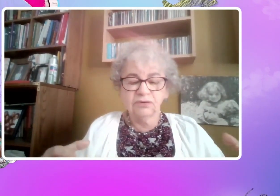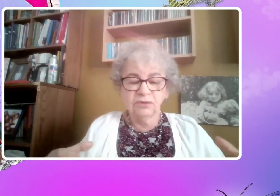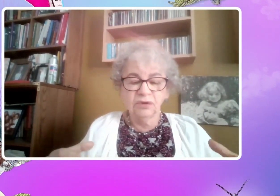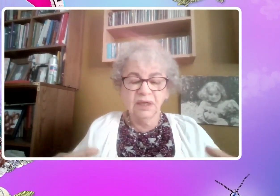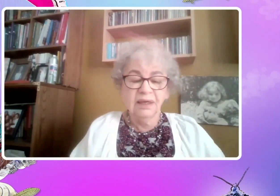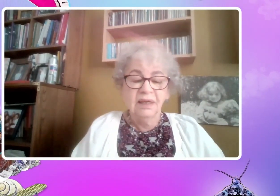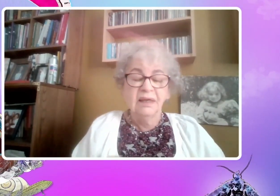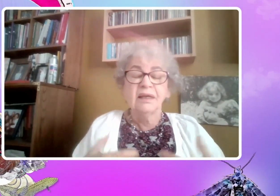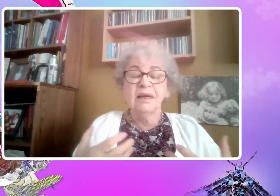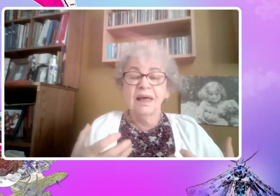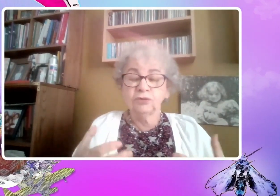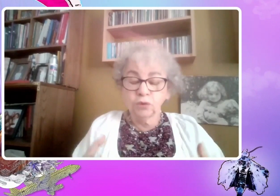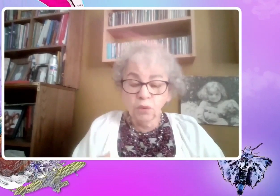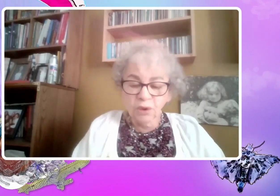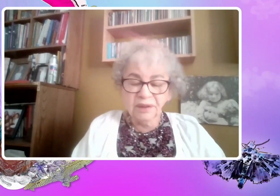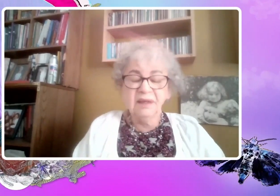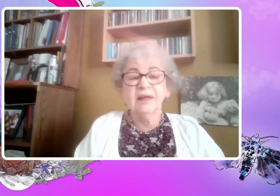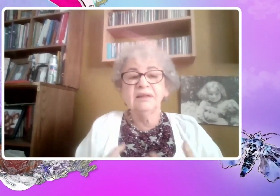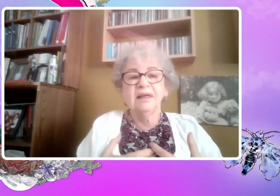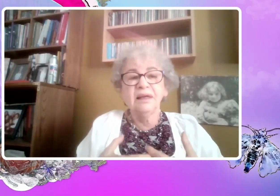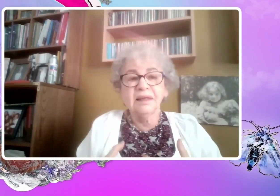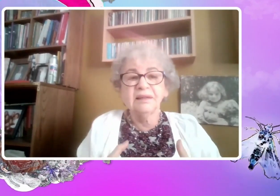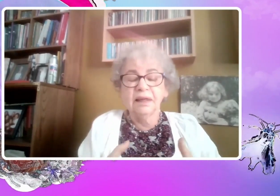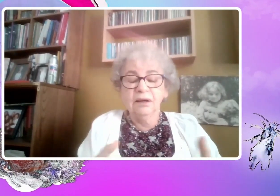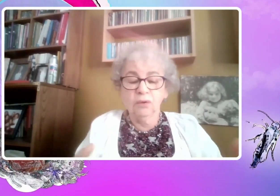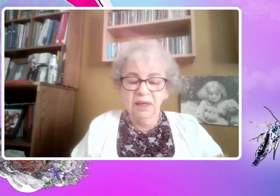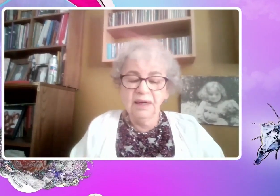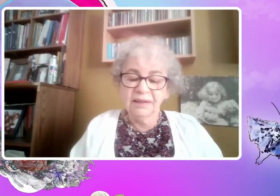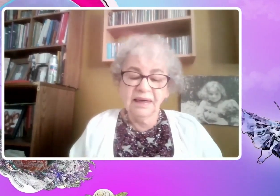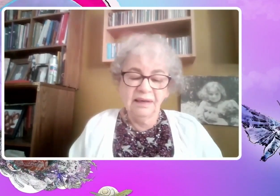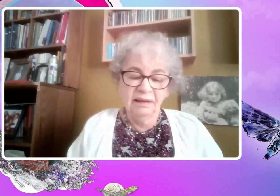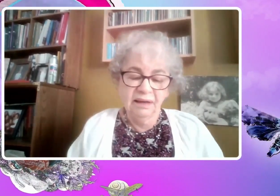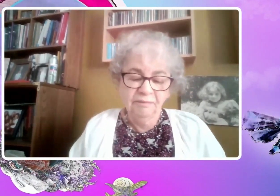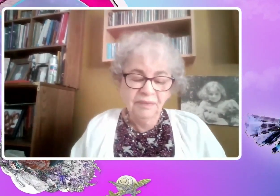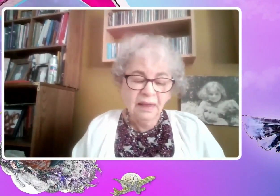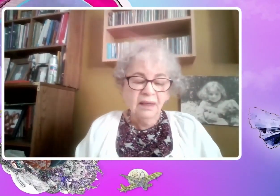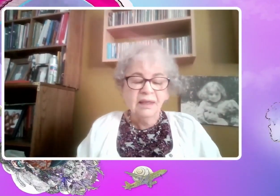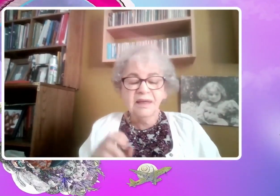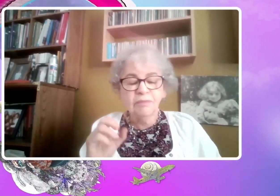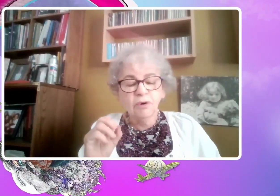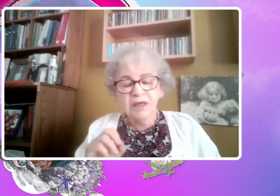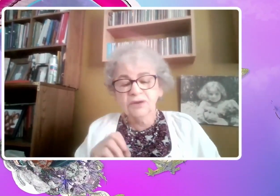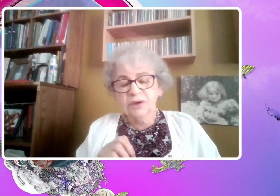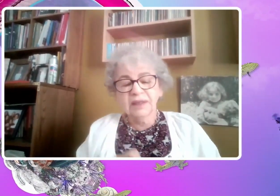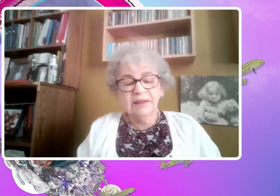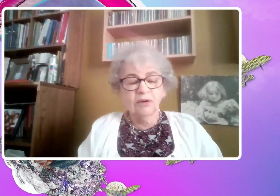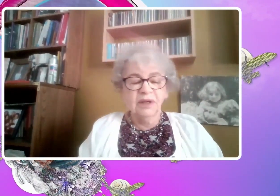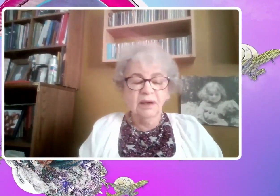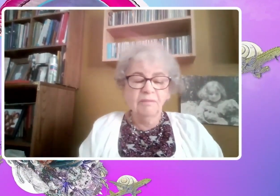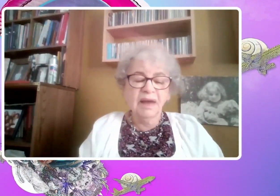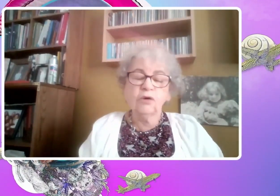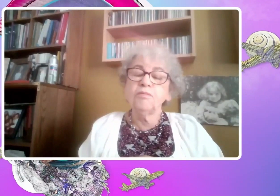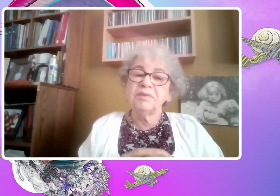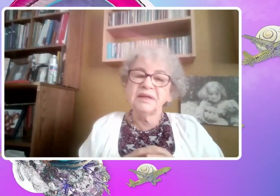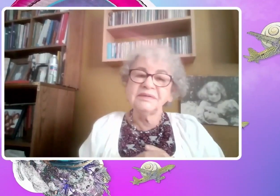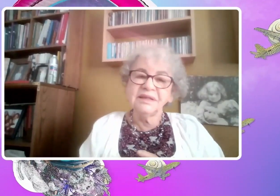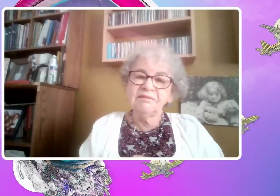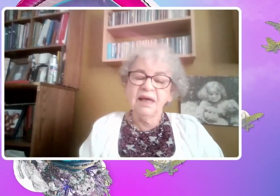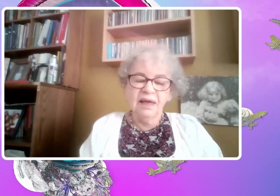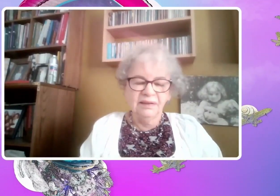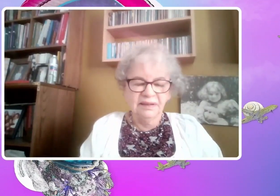restringen a las personas, las subordinan y quitan lo que es la realidad. Y hemos hecho categorías